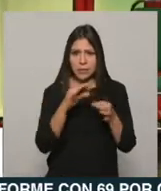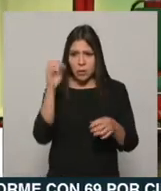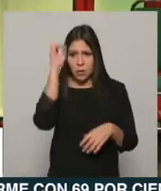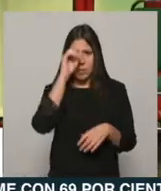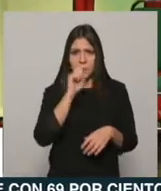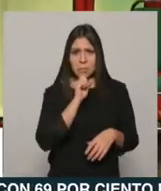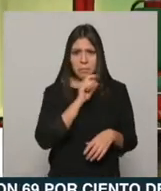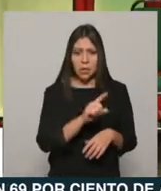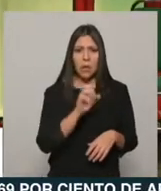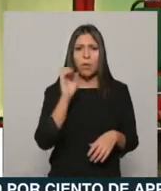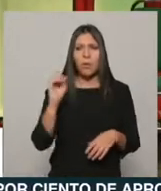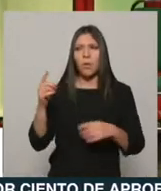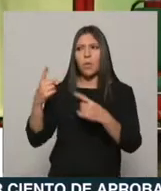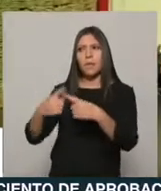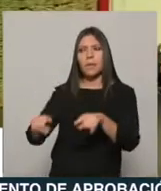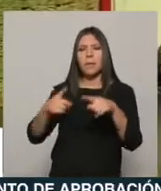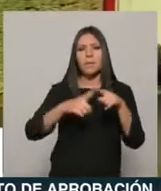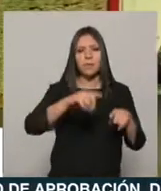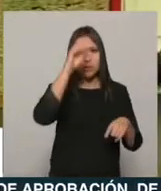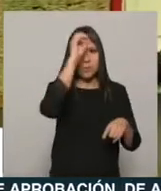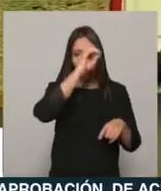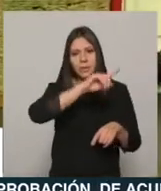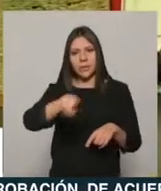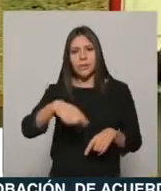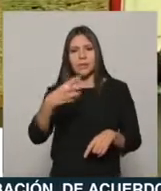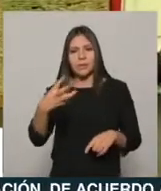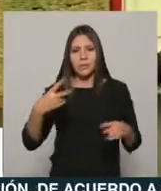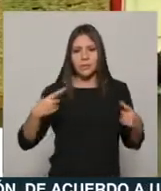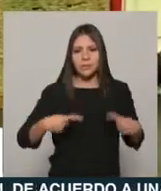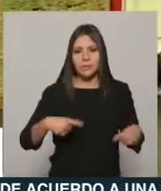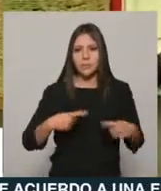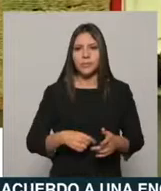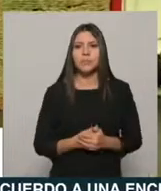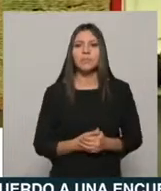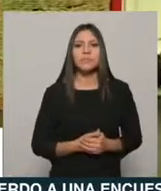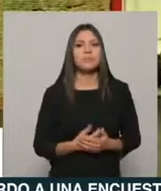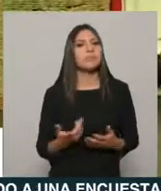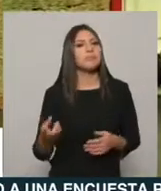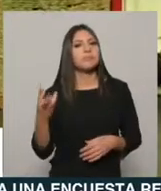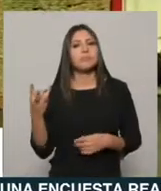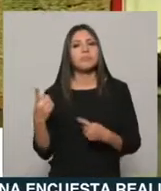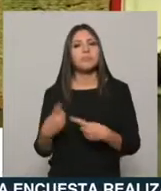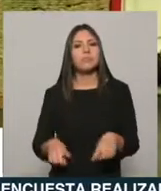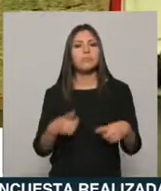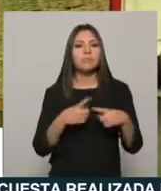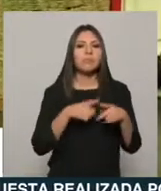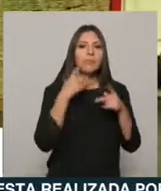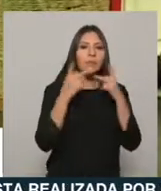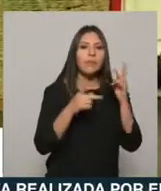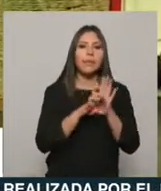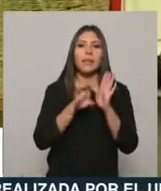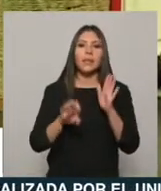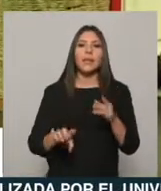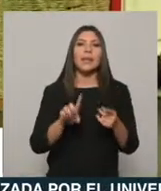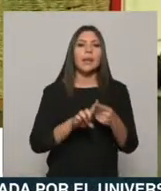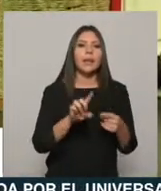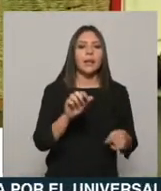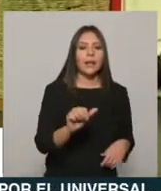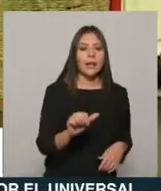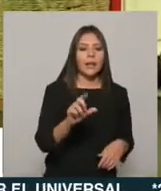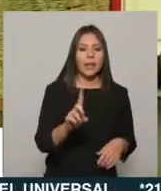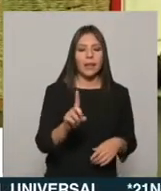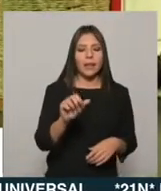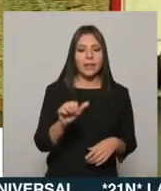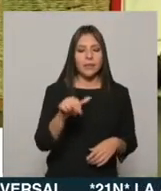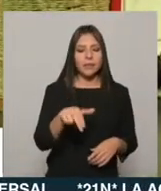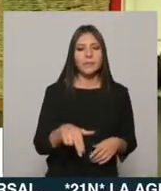discursos diferentes en estos tres personajes? En estos tres personajes, discursos diferentes. Por ejemplo, Adán, porque toda